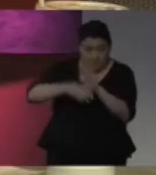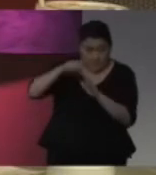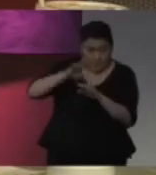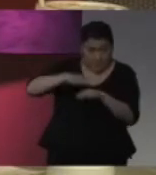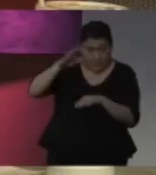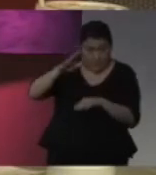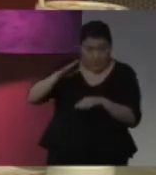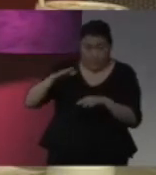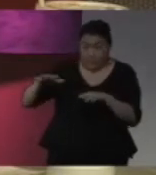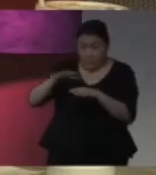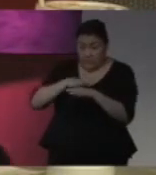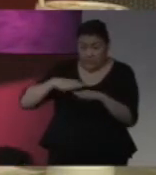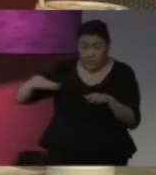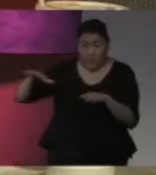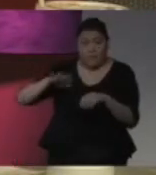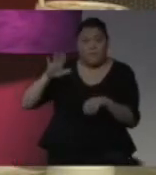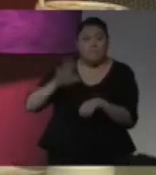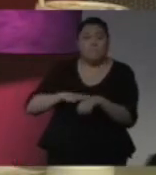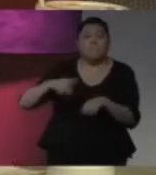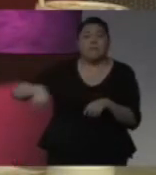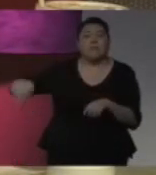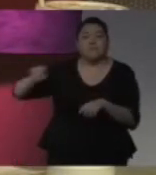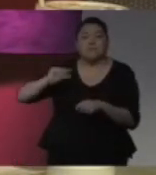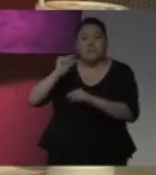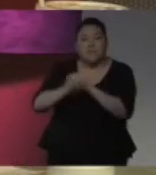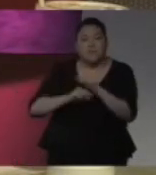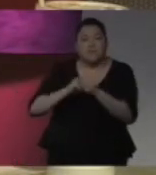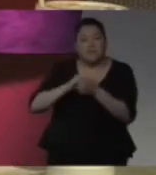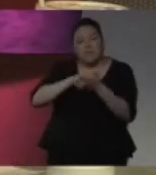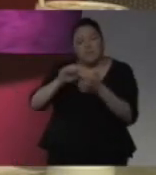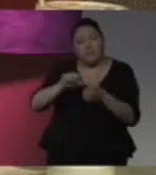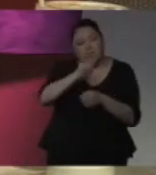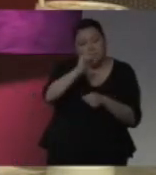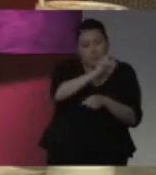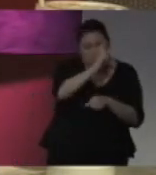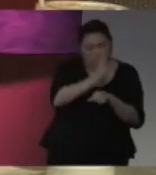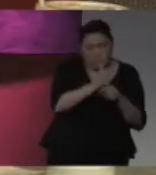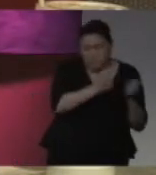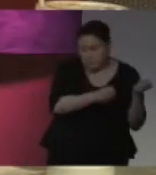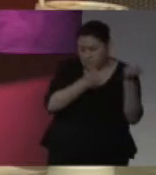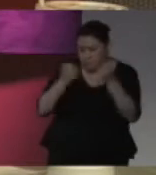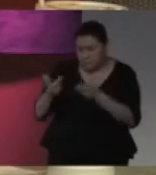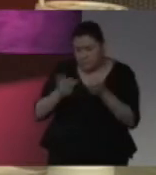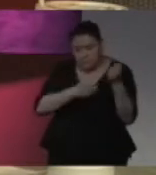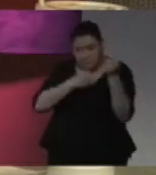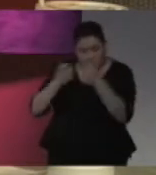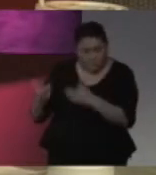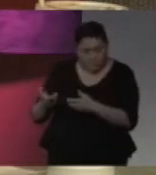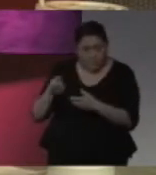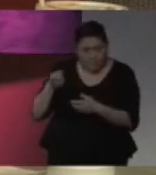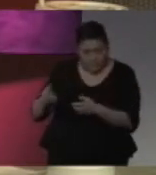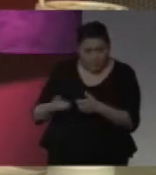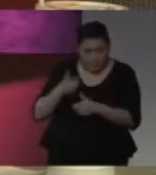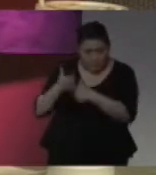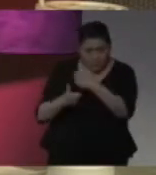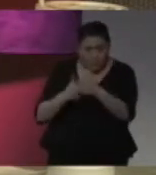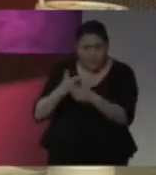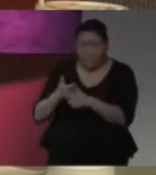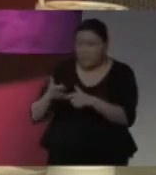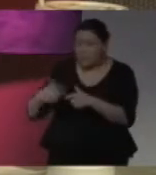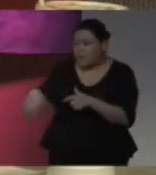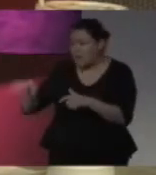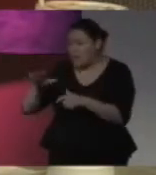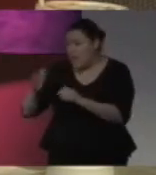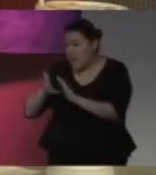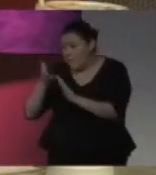existencia de las remesas, se van variando o se van reafirmando o se van maleabilizando en